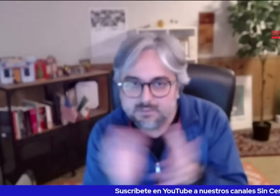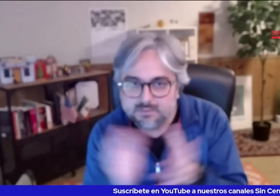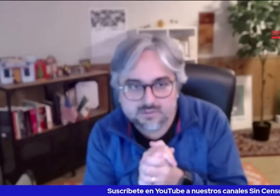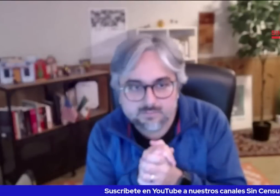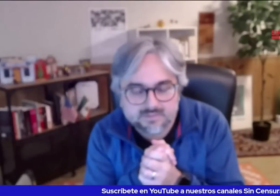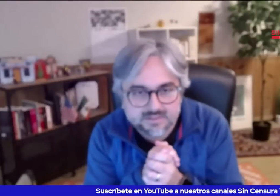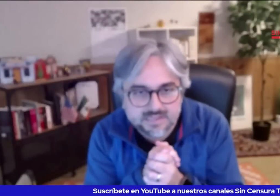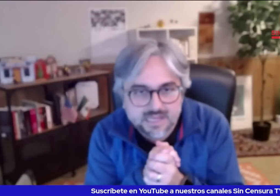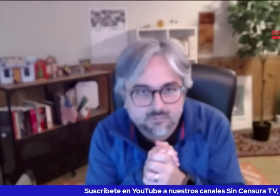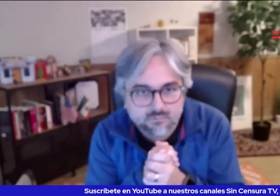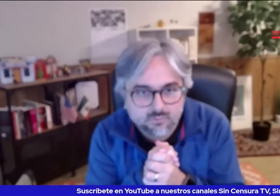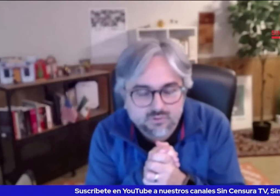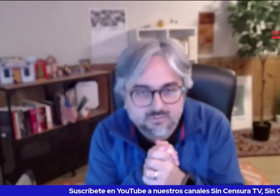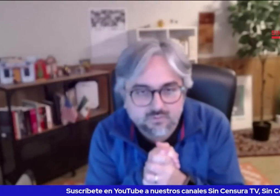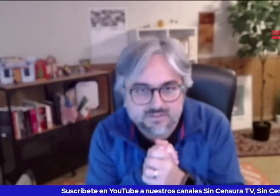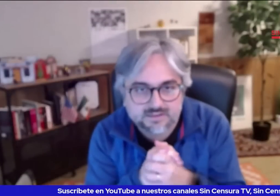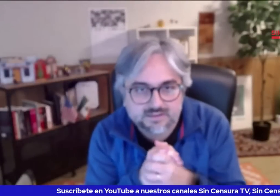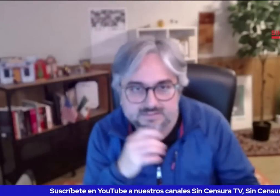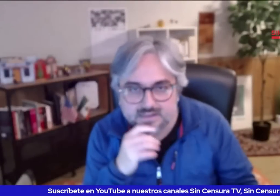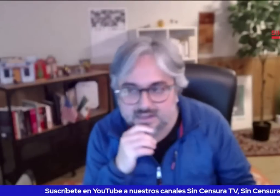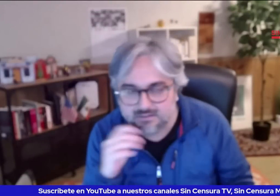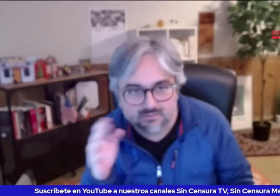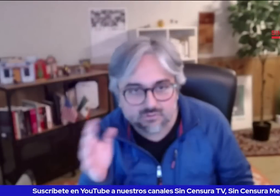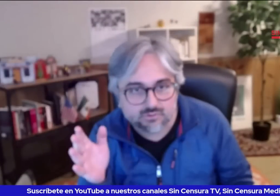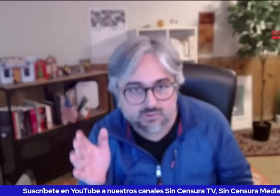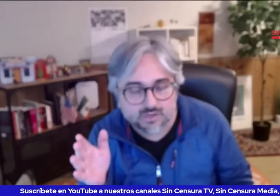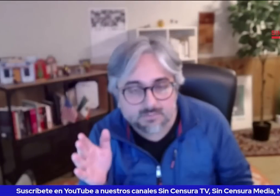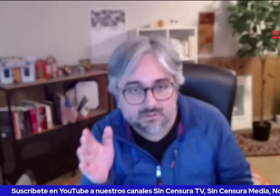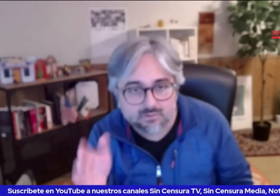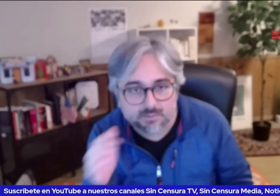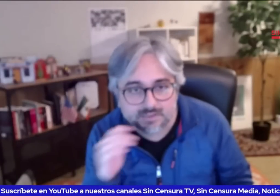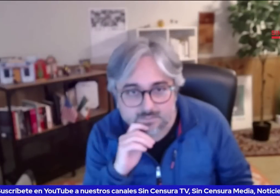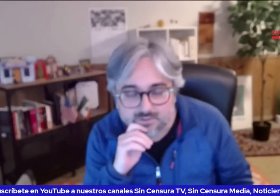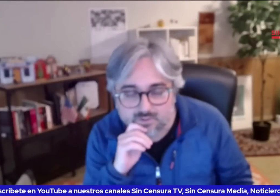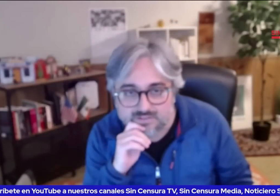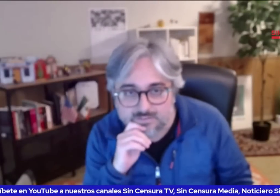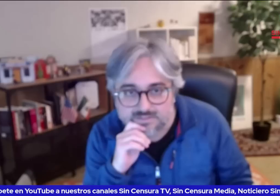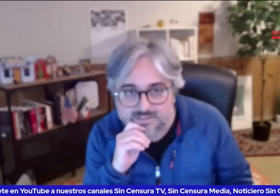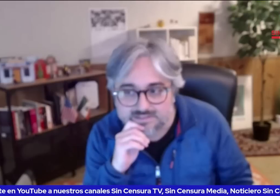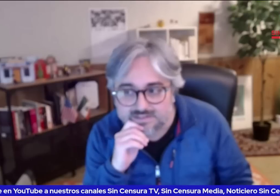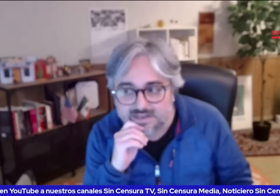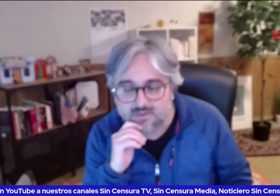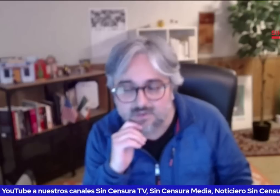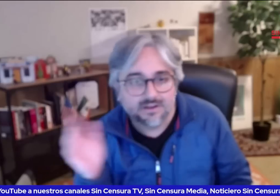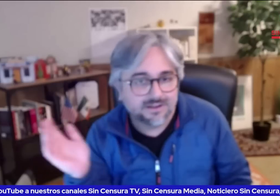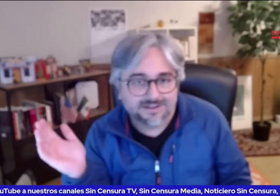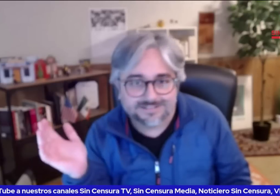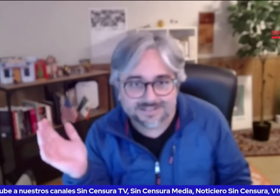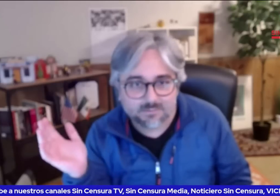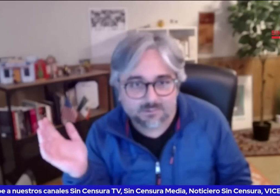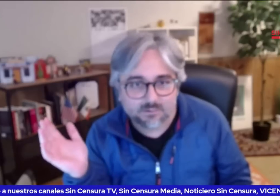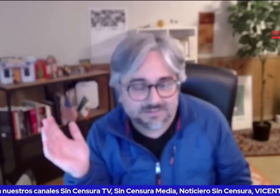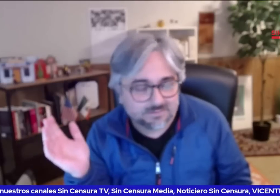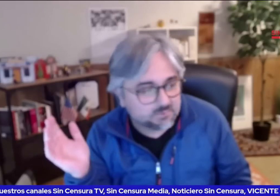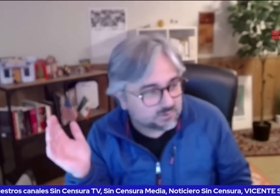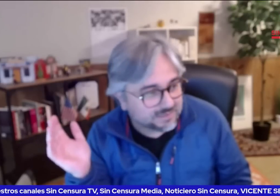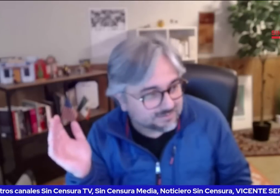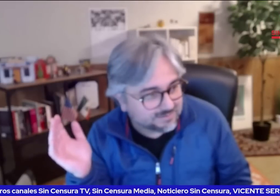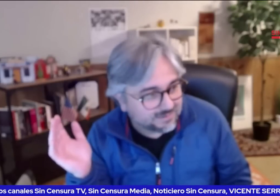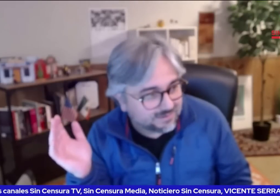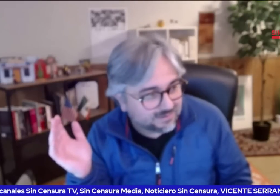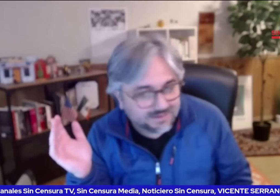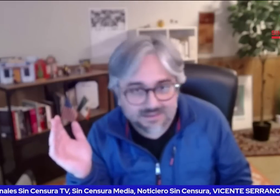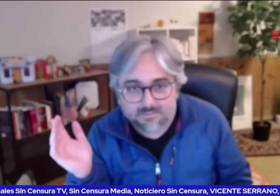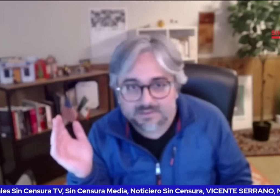unos momentos le presentábamos con mucha fuerza estos cuestionamientos, esos planteamientos que hace Vicente Serrano. Rescatamos lo más